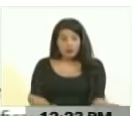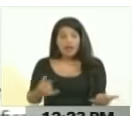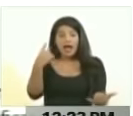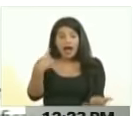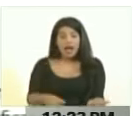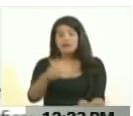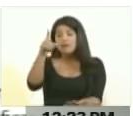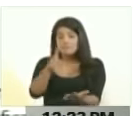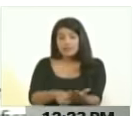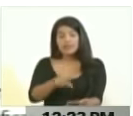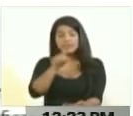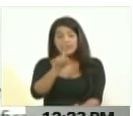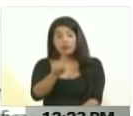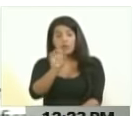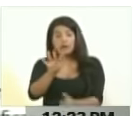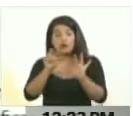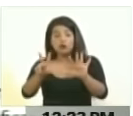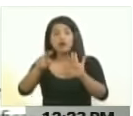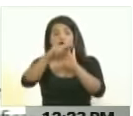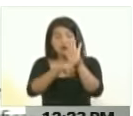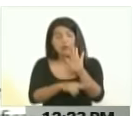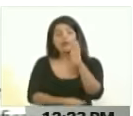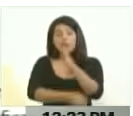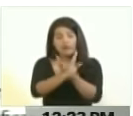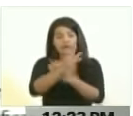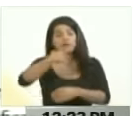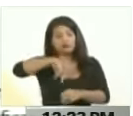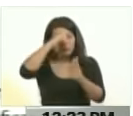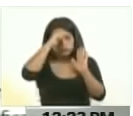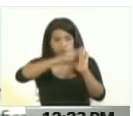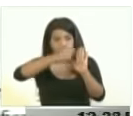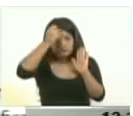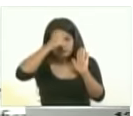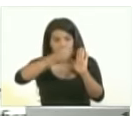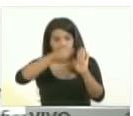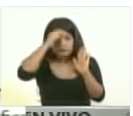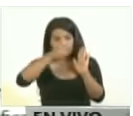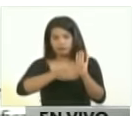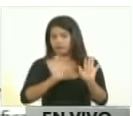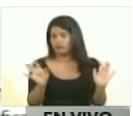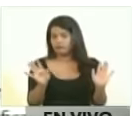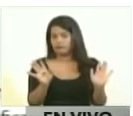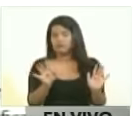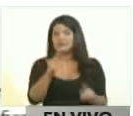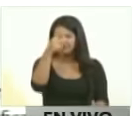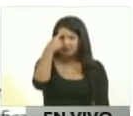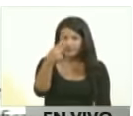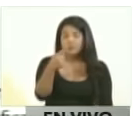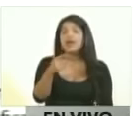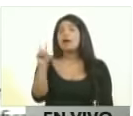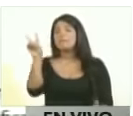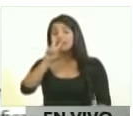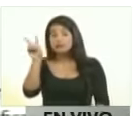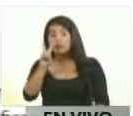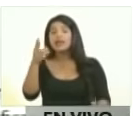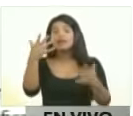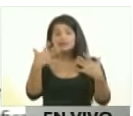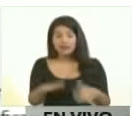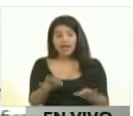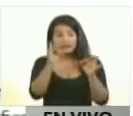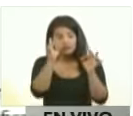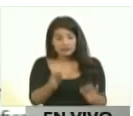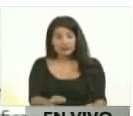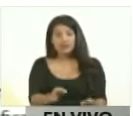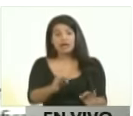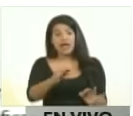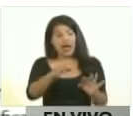1.148 normas. Repito, del acervo normativo del Mercosur, Venezuela ha incorporado